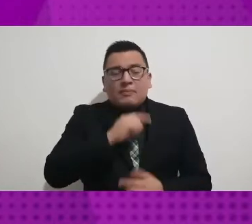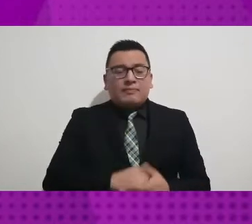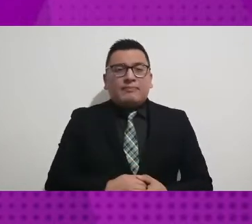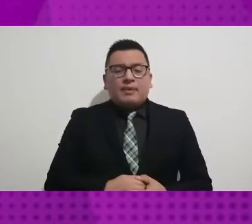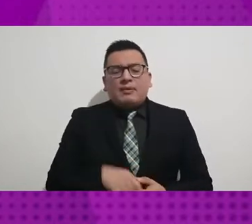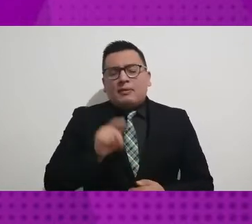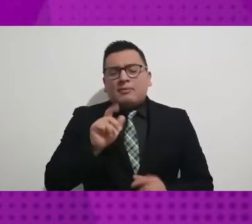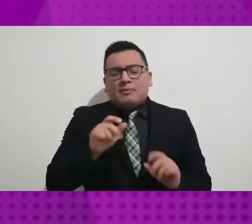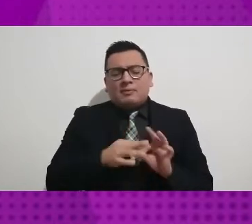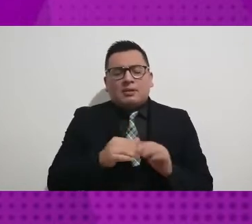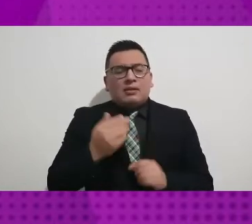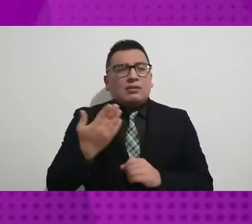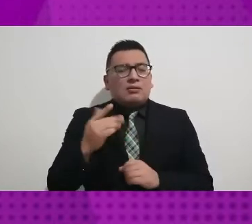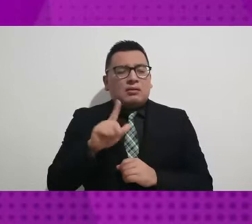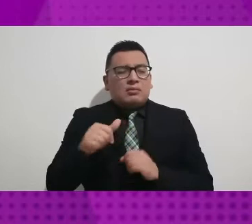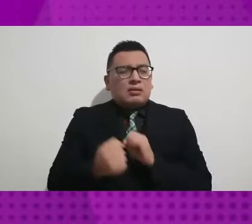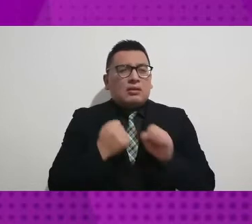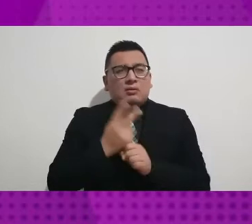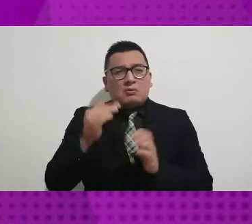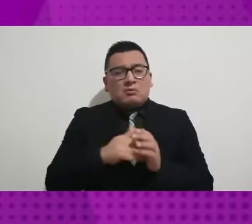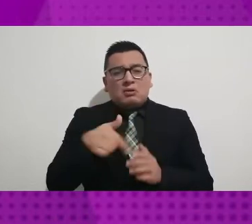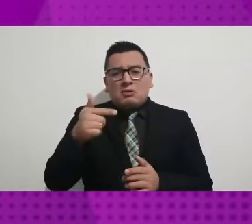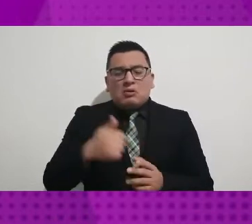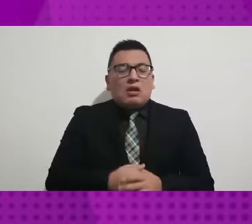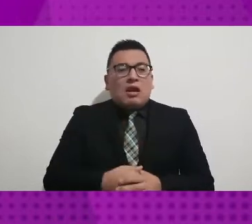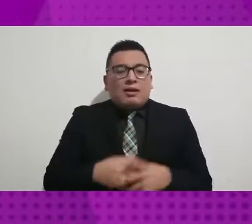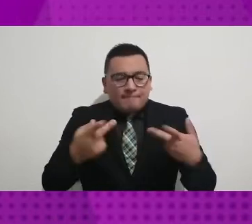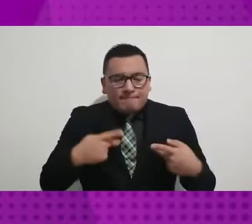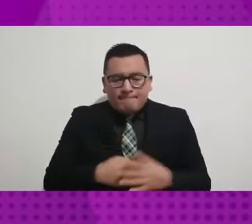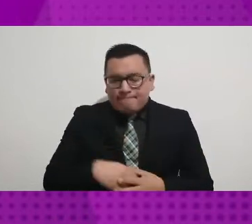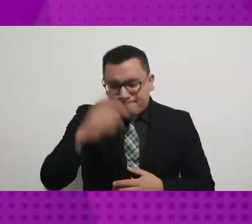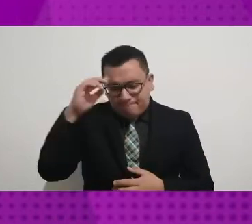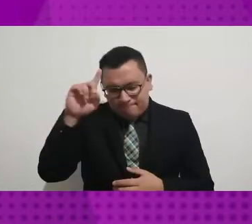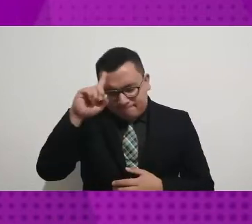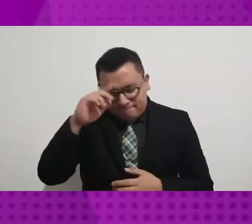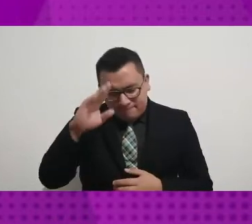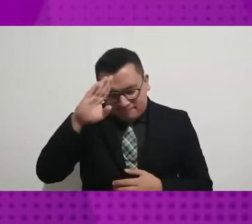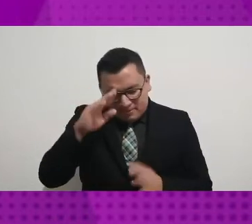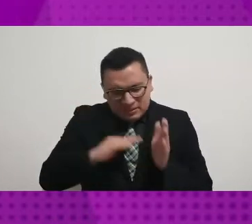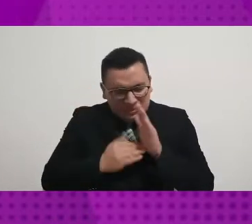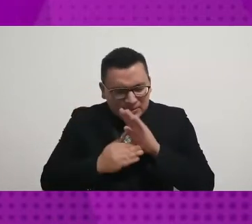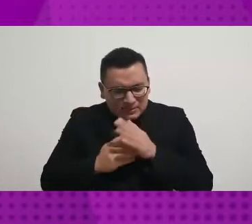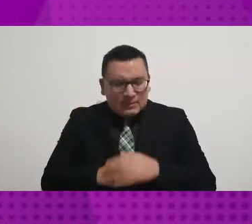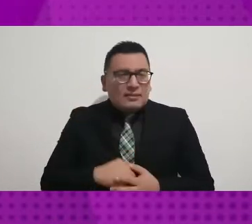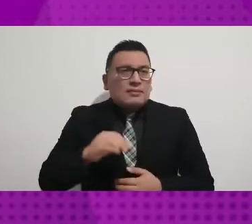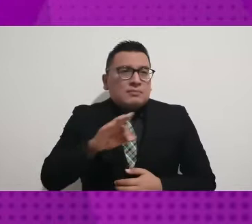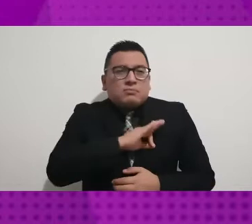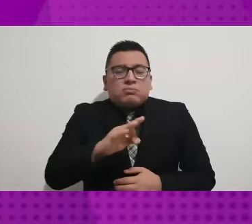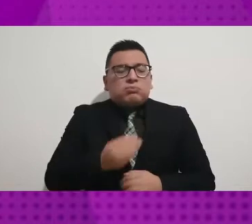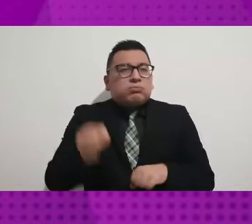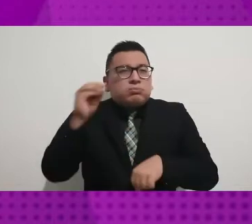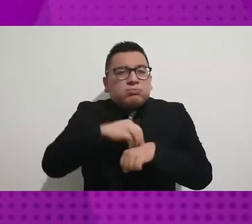esto impedía. Y como muy bien mencionas, a partir de 2012 se prevé ya las